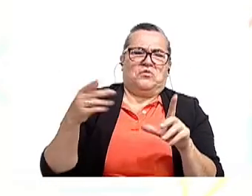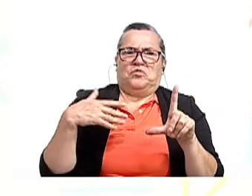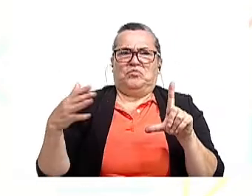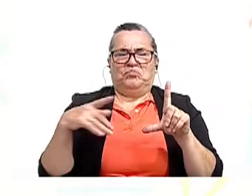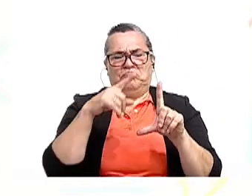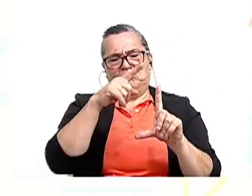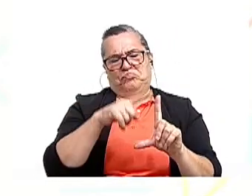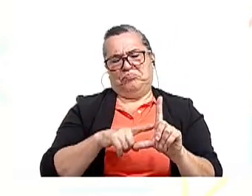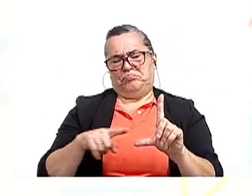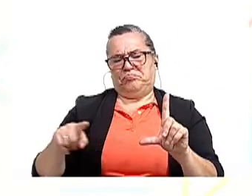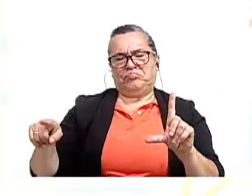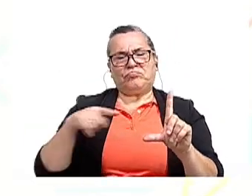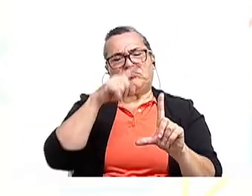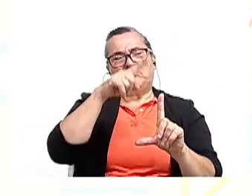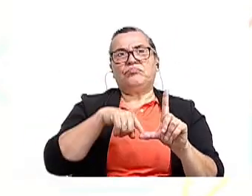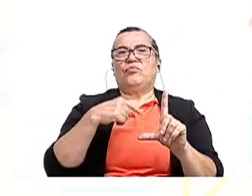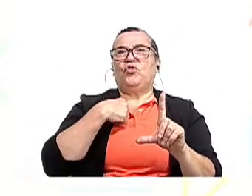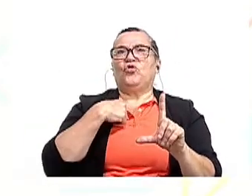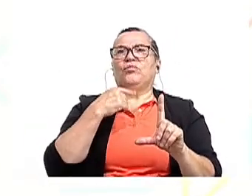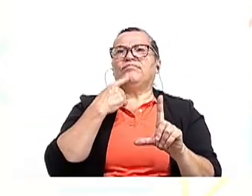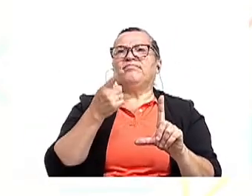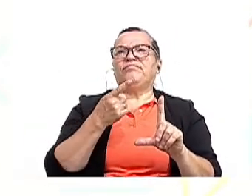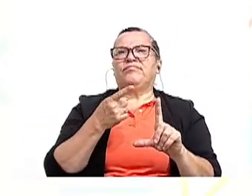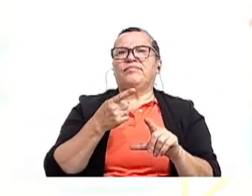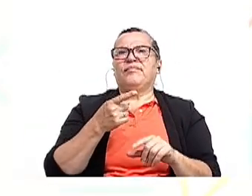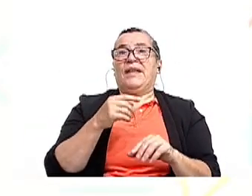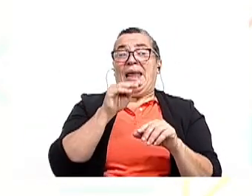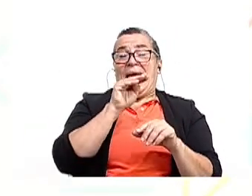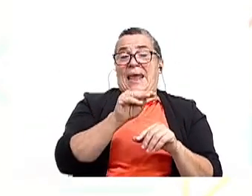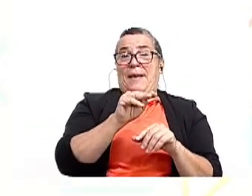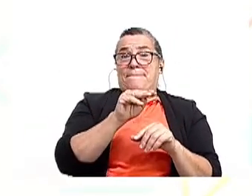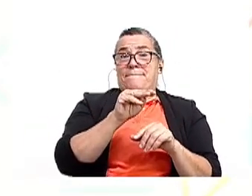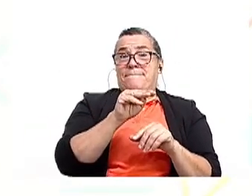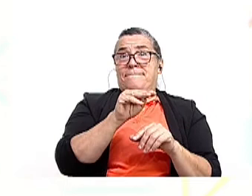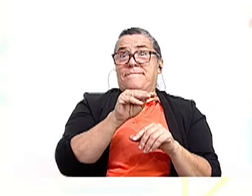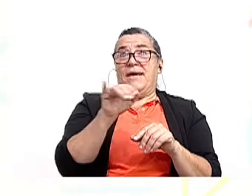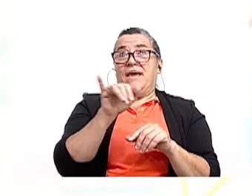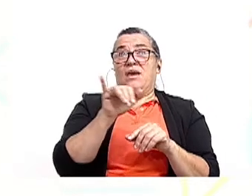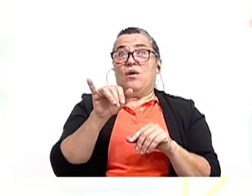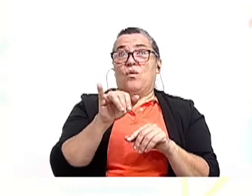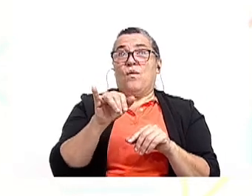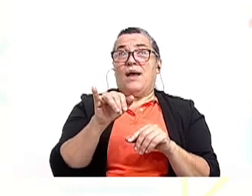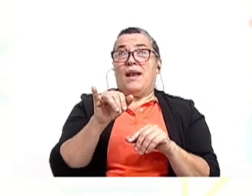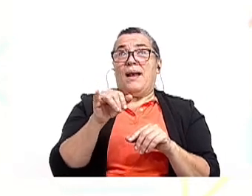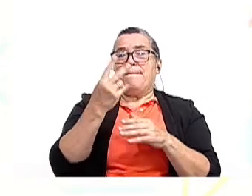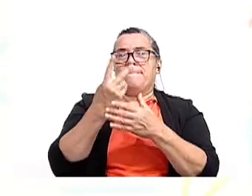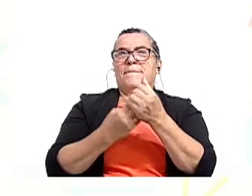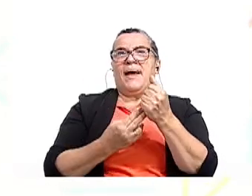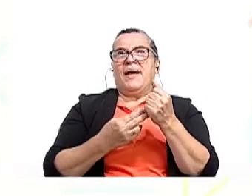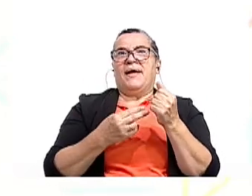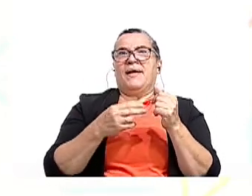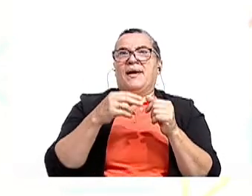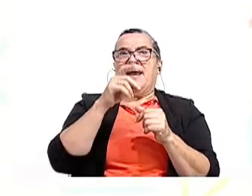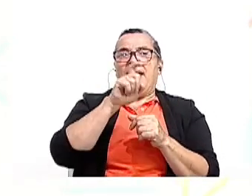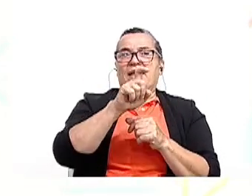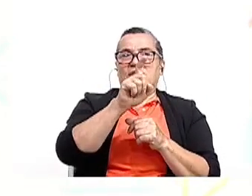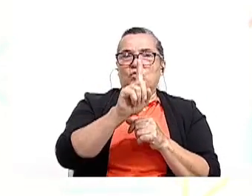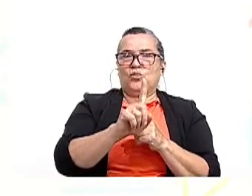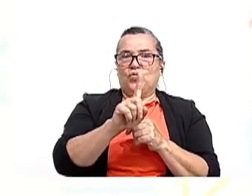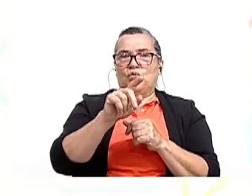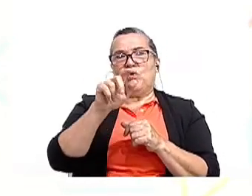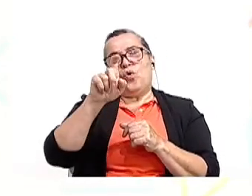voy a definir que 0,360,000 va a ser mi primer par ordenado y le voy a indicar las variables. X sub